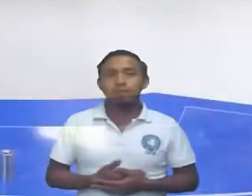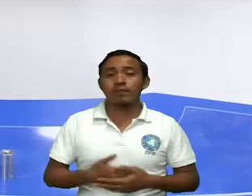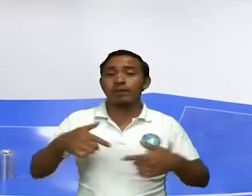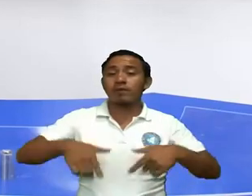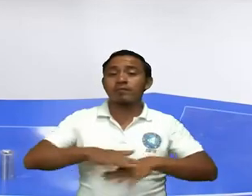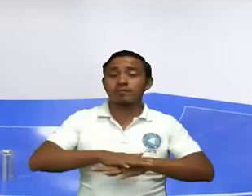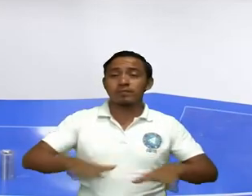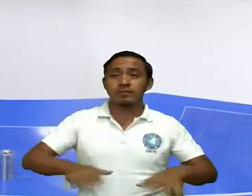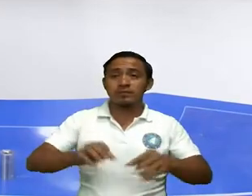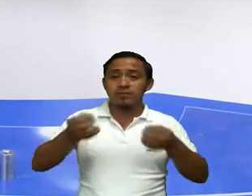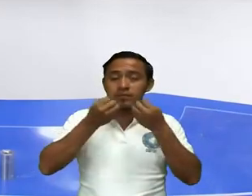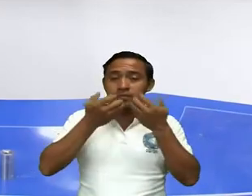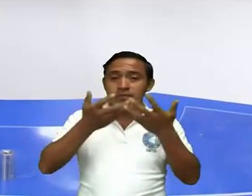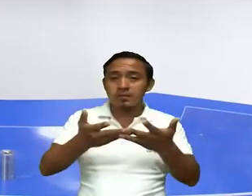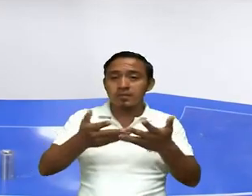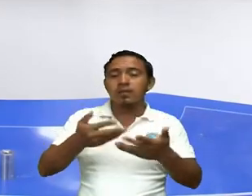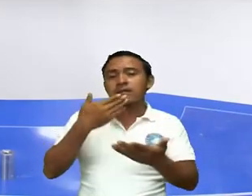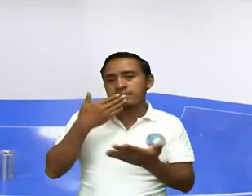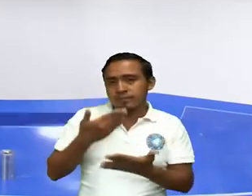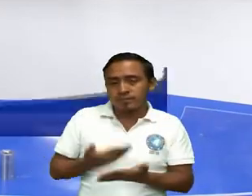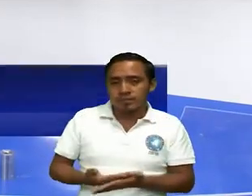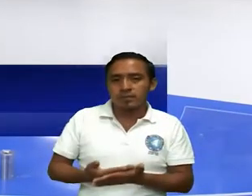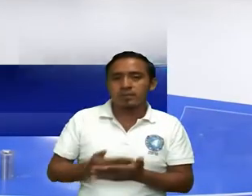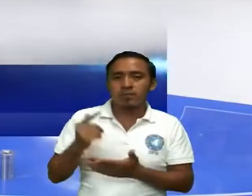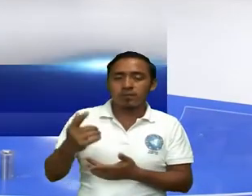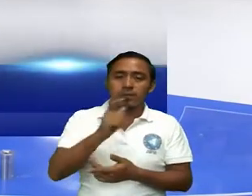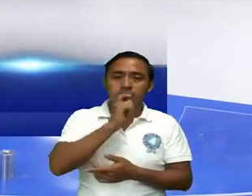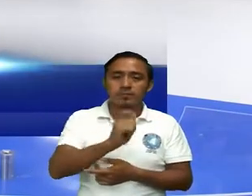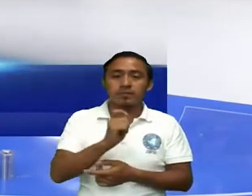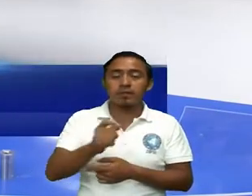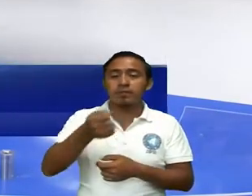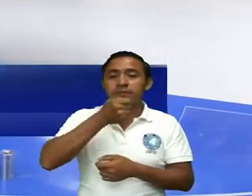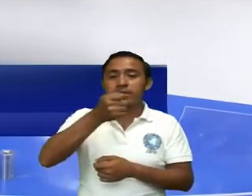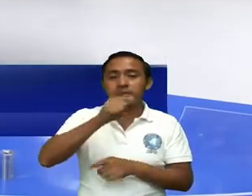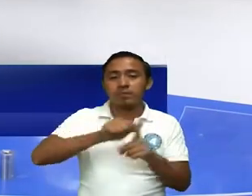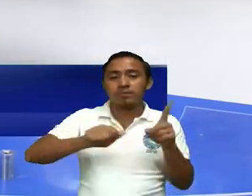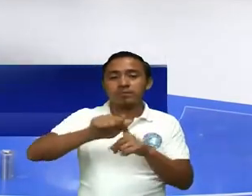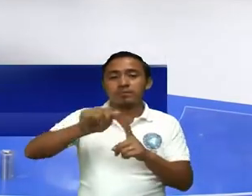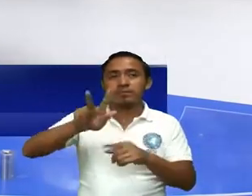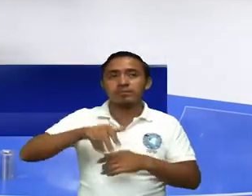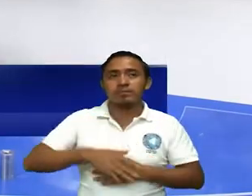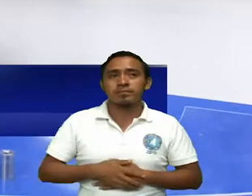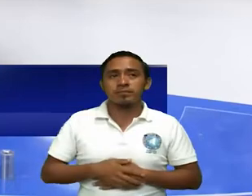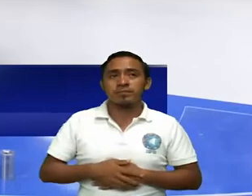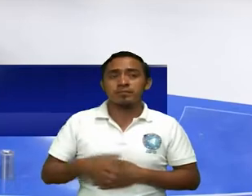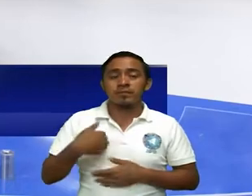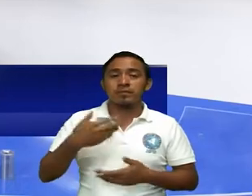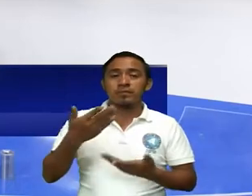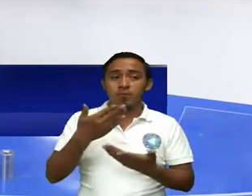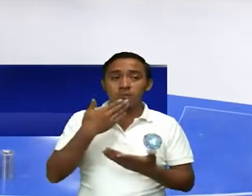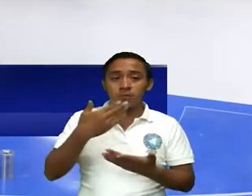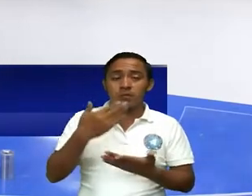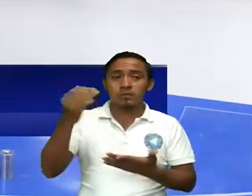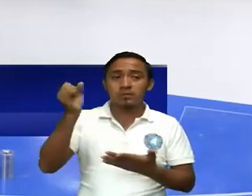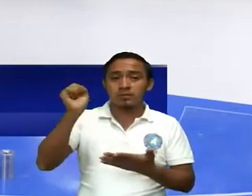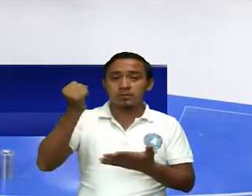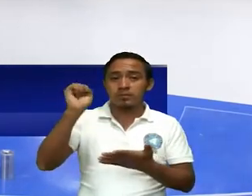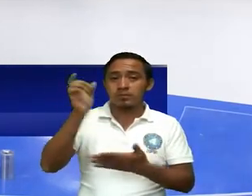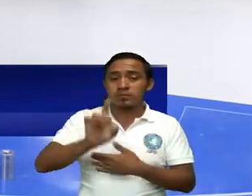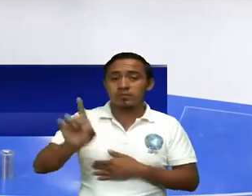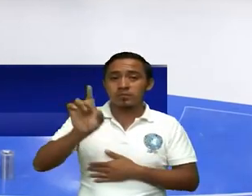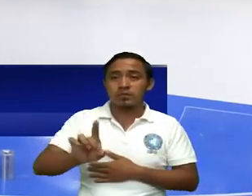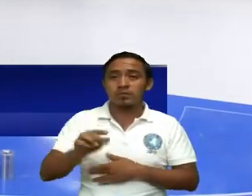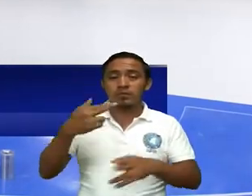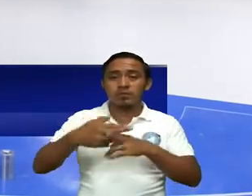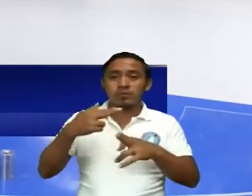Hasta aquí nuestras informaciones. Gracias por preferir informarse con Noticias Asamblea TV. Les deseamos un excelente fin de semana